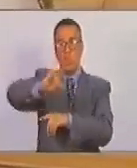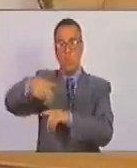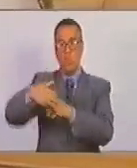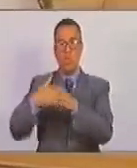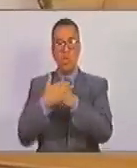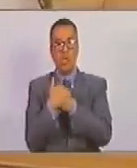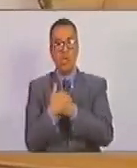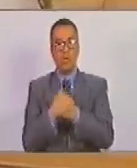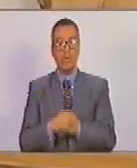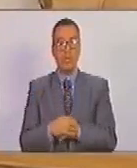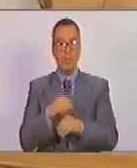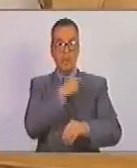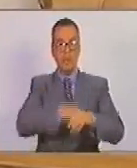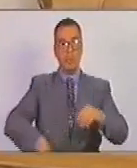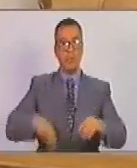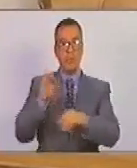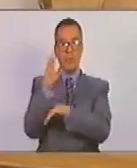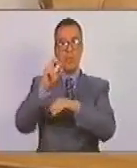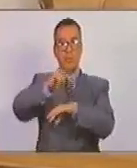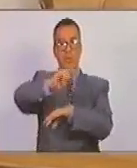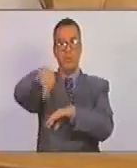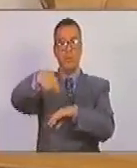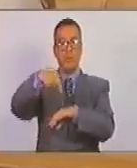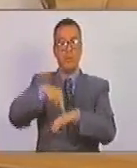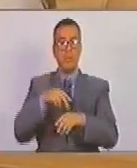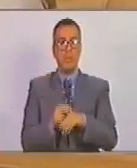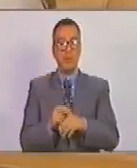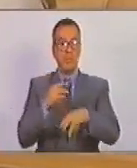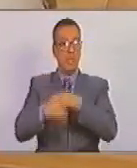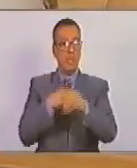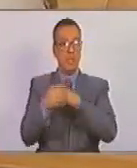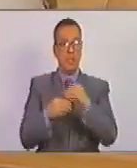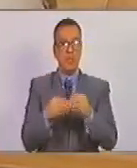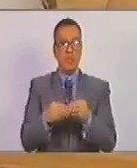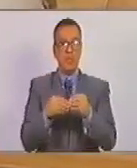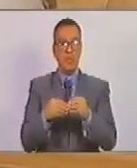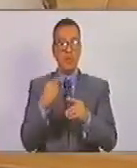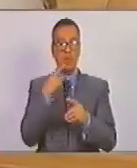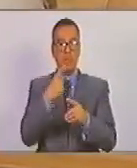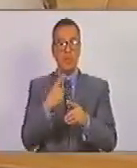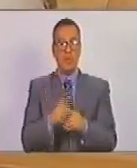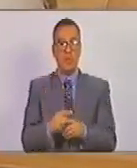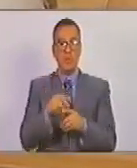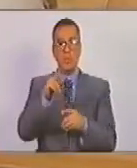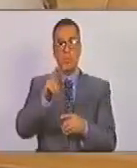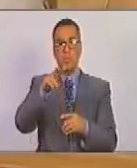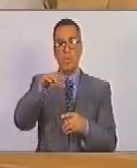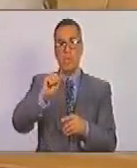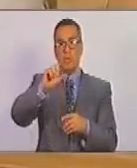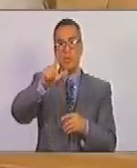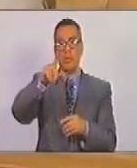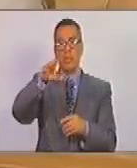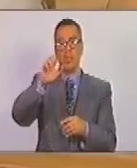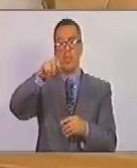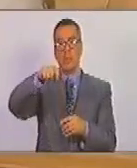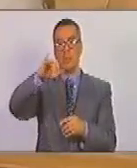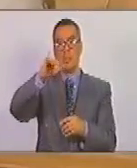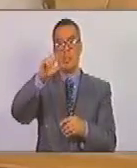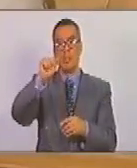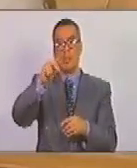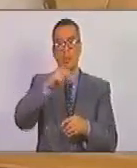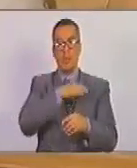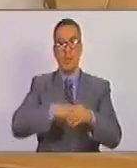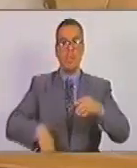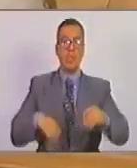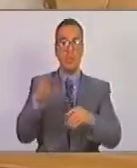Rodríguez Gómez, presidente de la Asamblea Nacional, suscrita por la excelentísima señora Valentina Macbienko, presidenta del